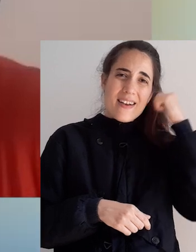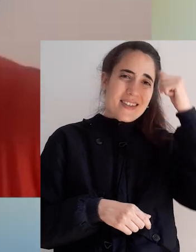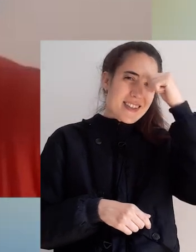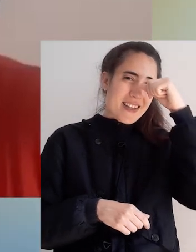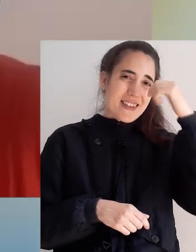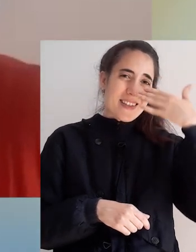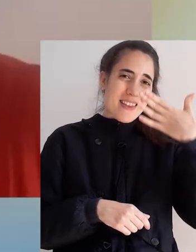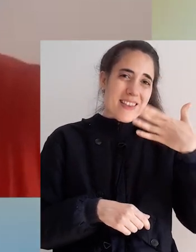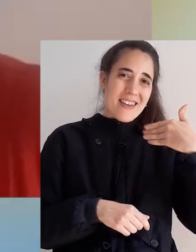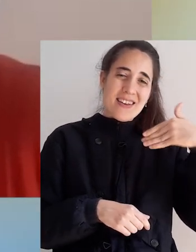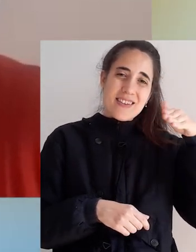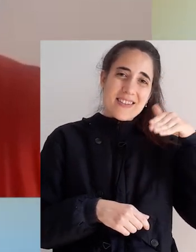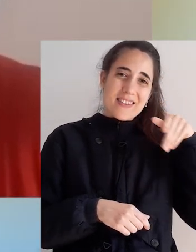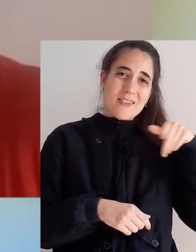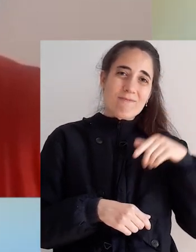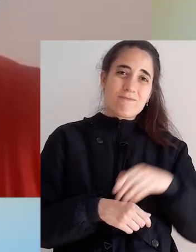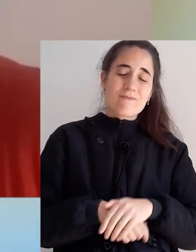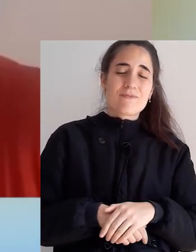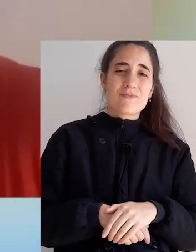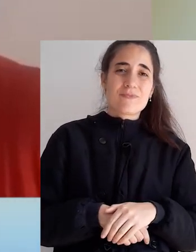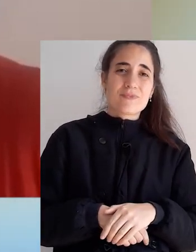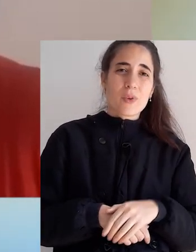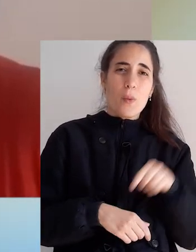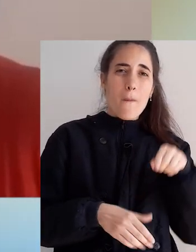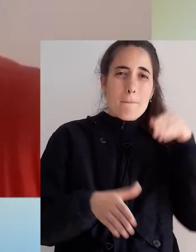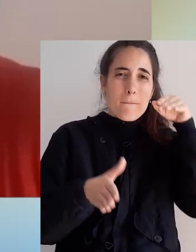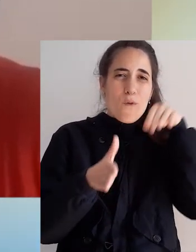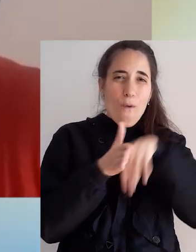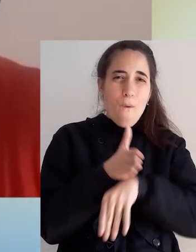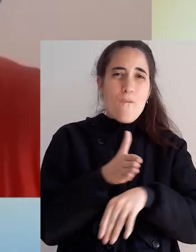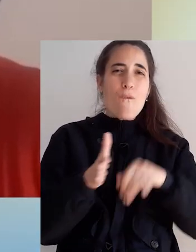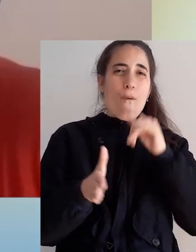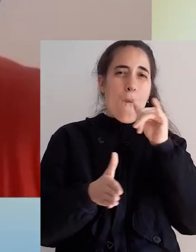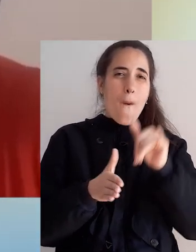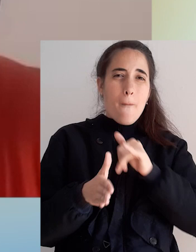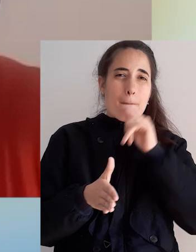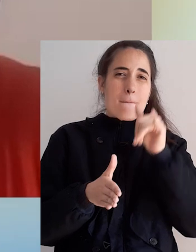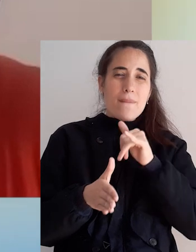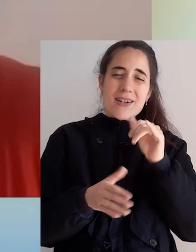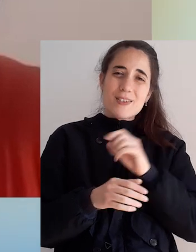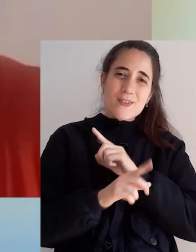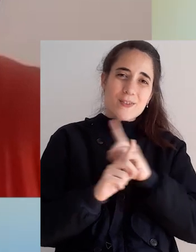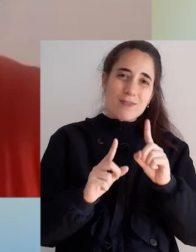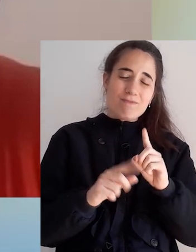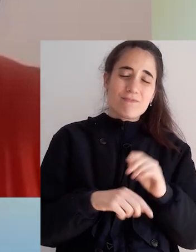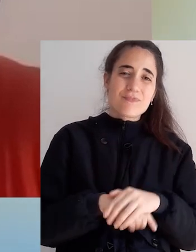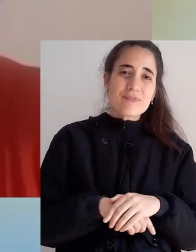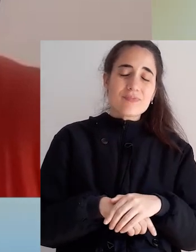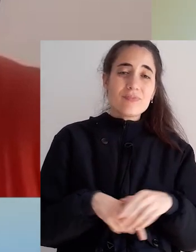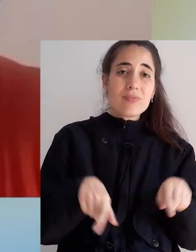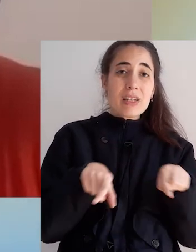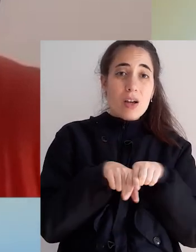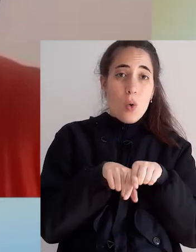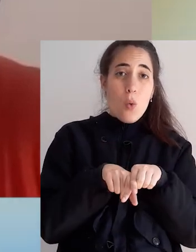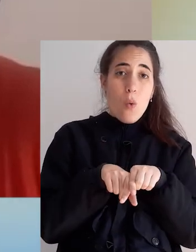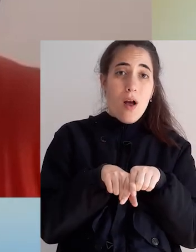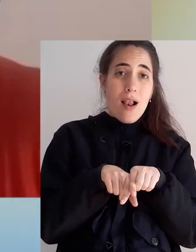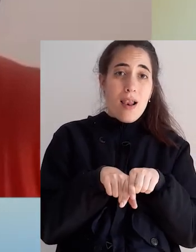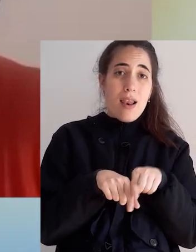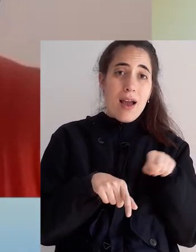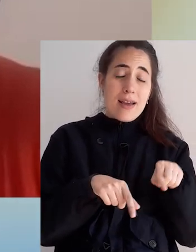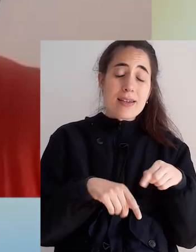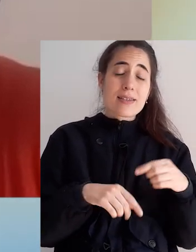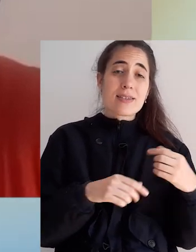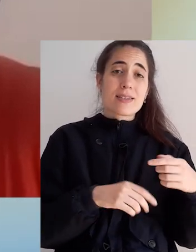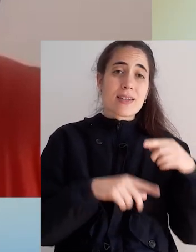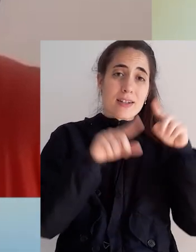las pensiones no son muy altas, ya lo sabemos, son bajísimas, pero aunque sea esta asignación universal, lo que